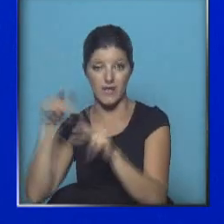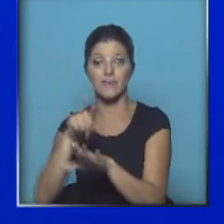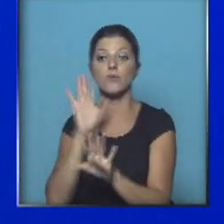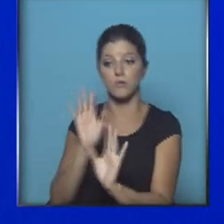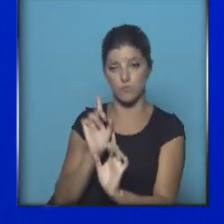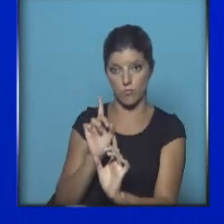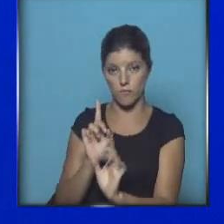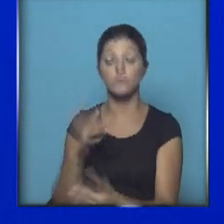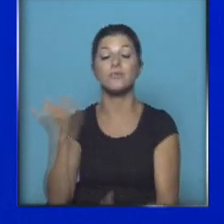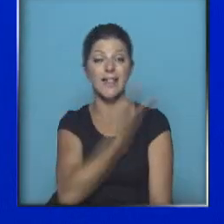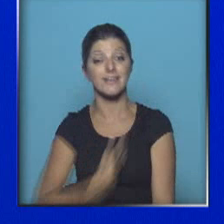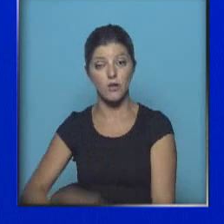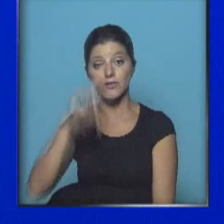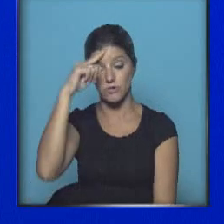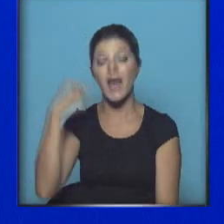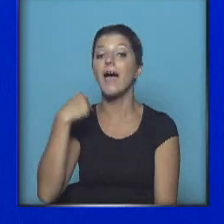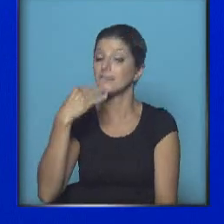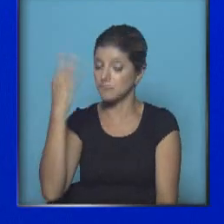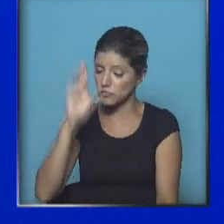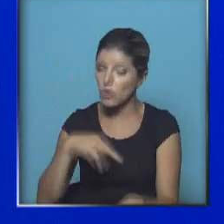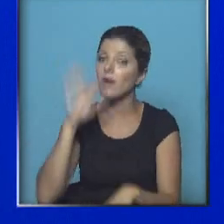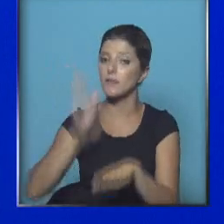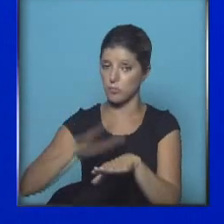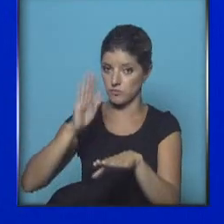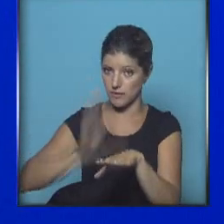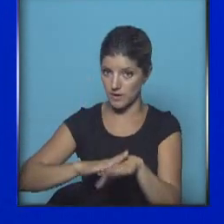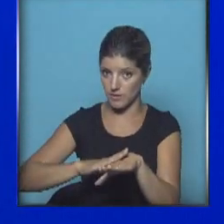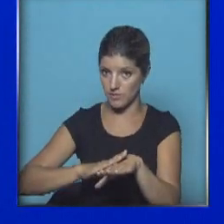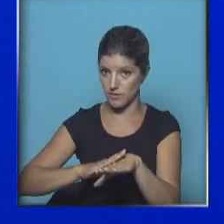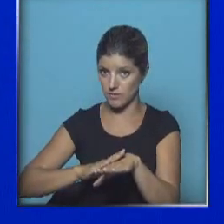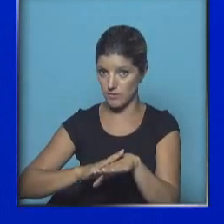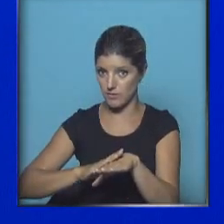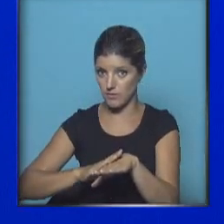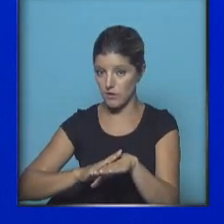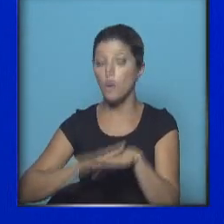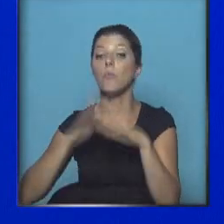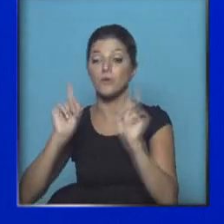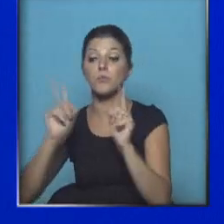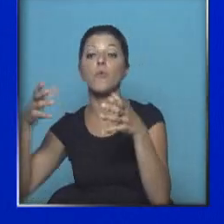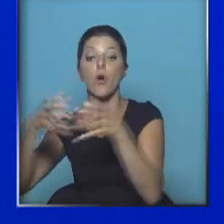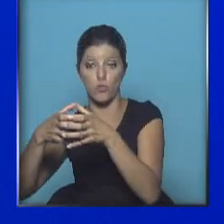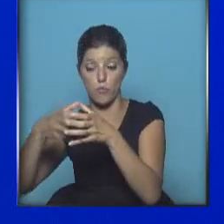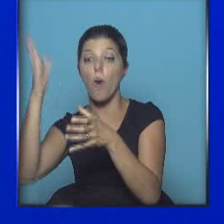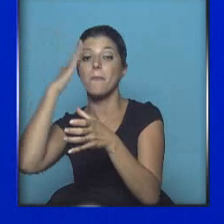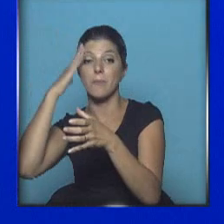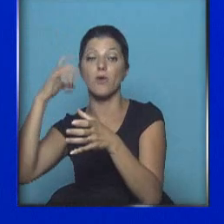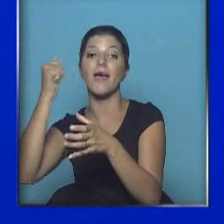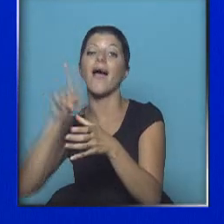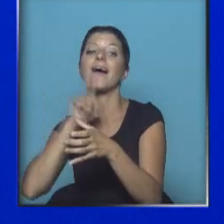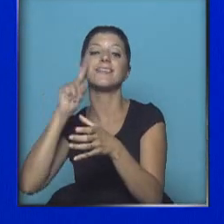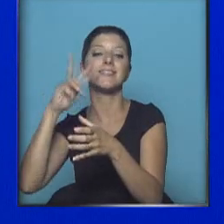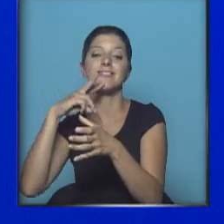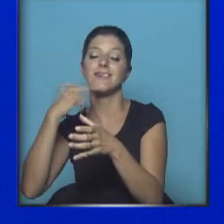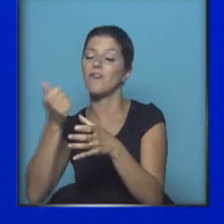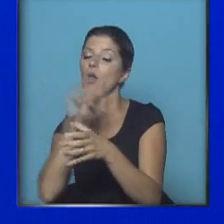hizo un reconocimiento de responsabilidad, por el cual Memoria Activa no avanzó